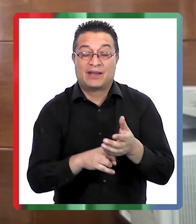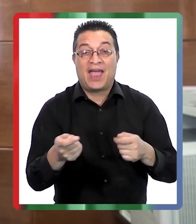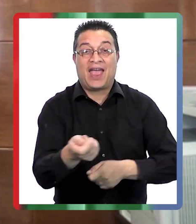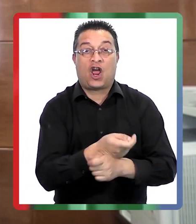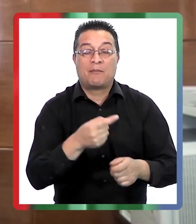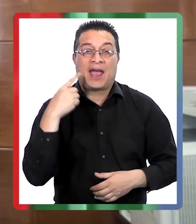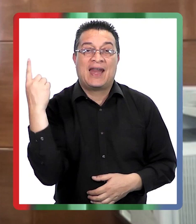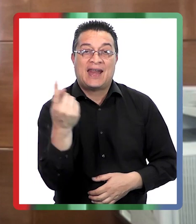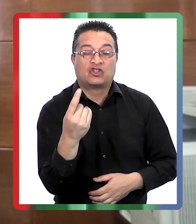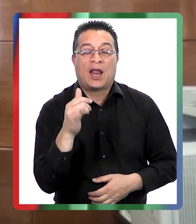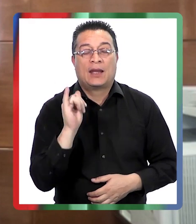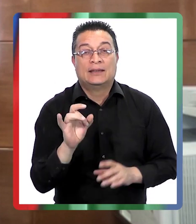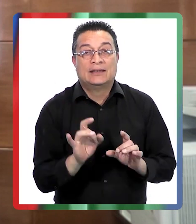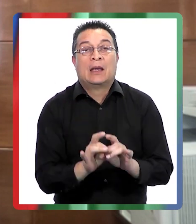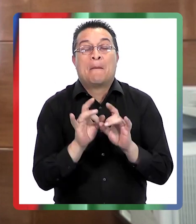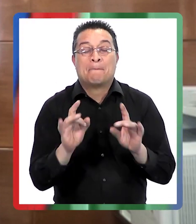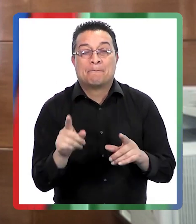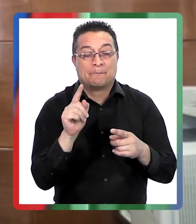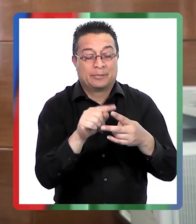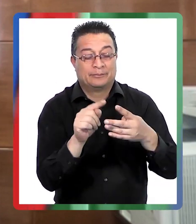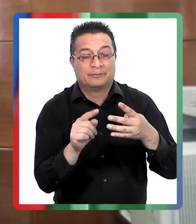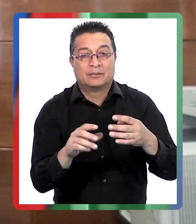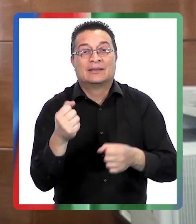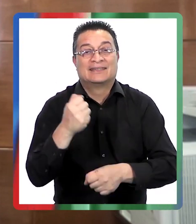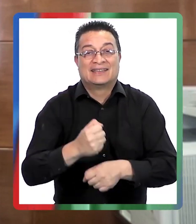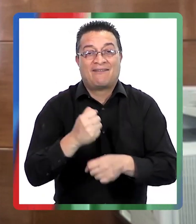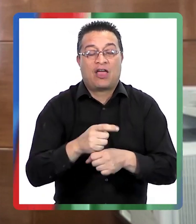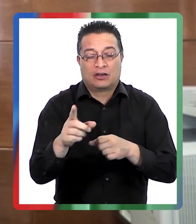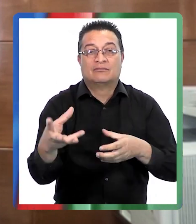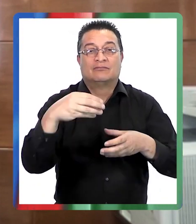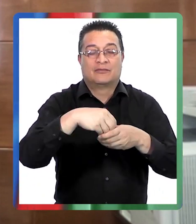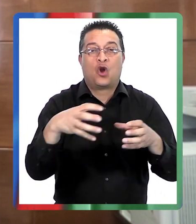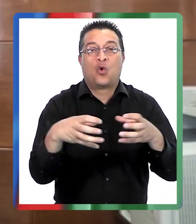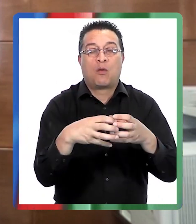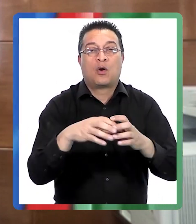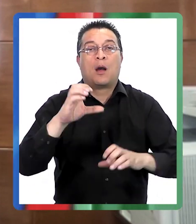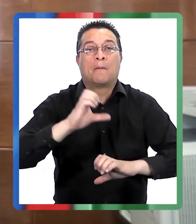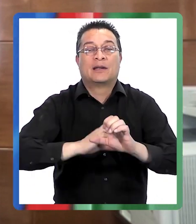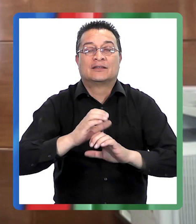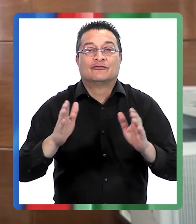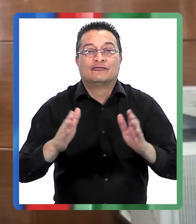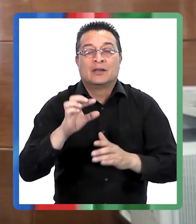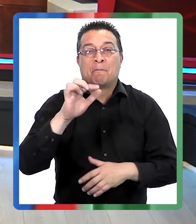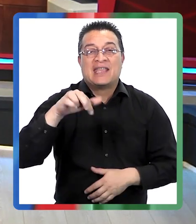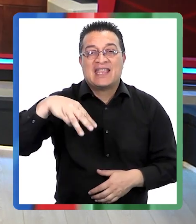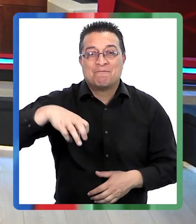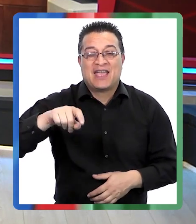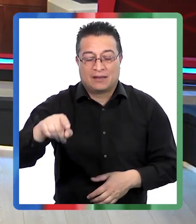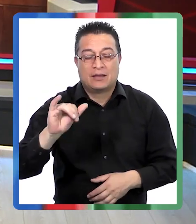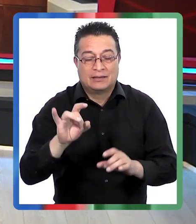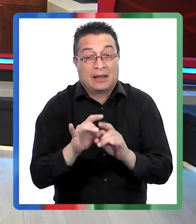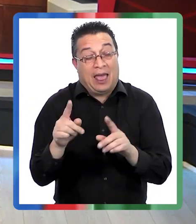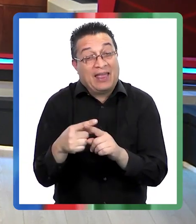realidad económica tanto nacional como en particular de las y los empleadores que forman parte del grupo de la pequeña y mediana empresa, que viven una